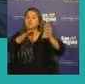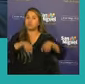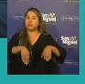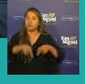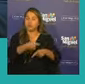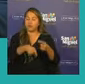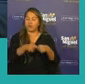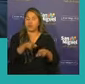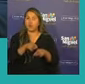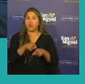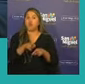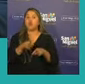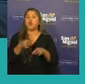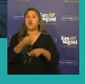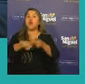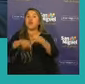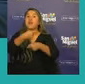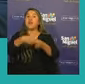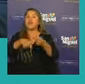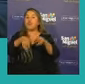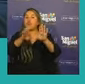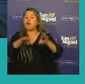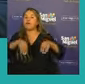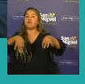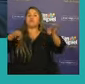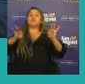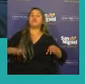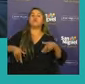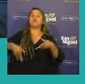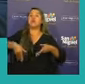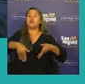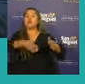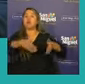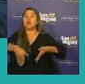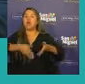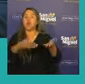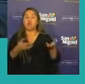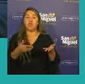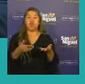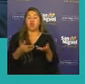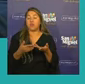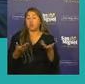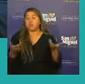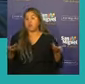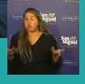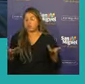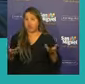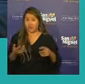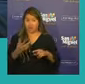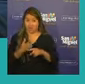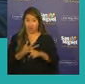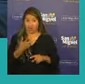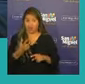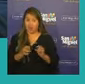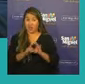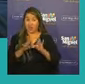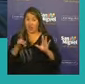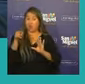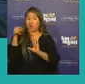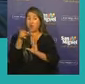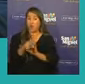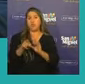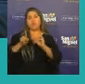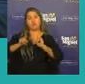raro regular el comercio ambulante cuando no debería existir o no es legal, pero cuando hay algo que está ahí tenemos